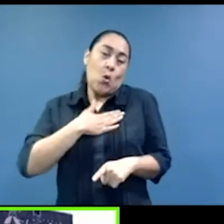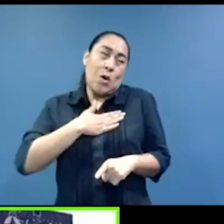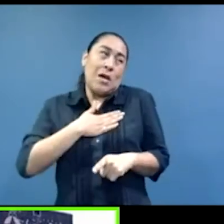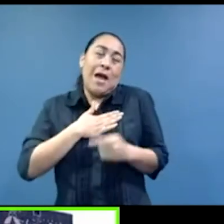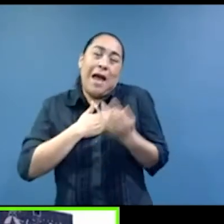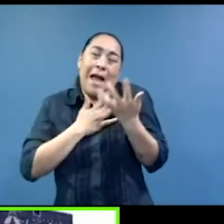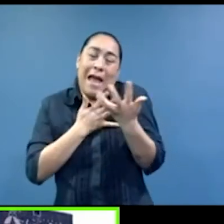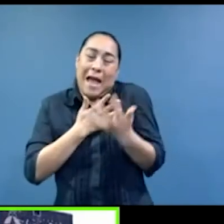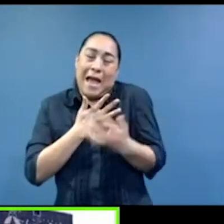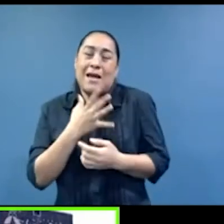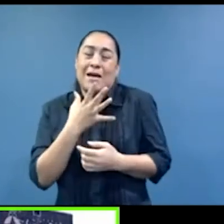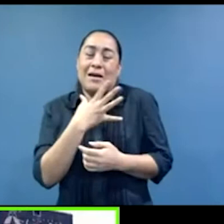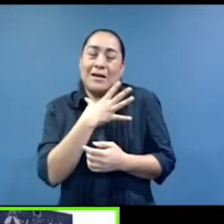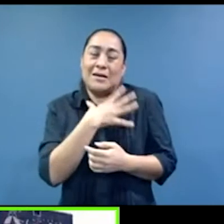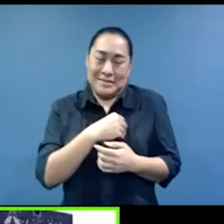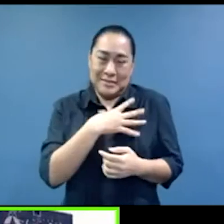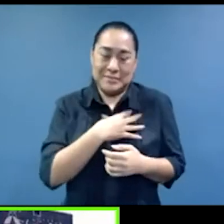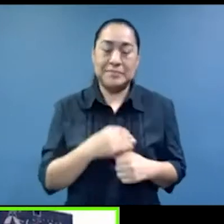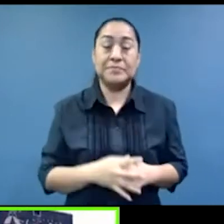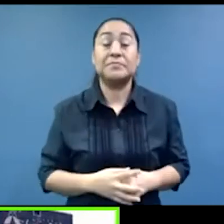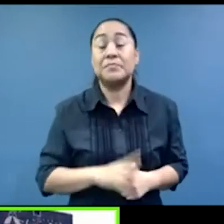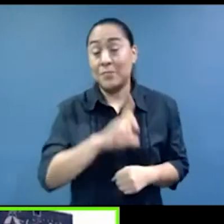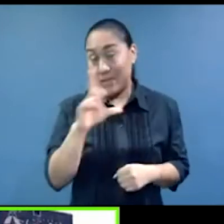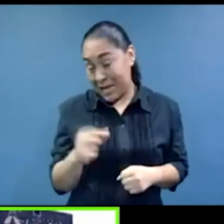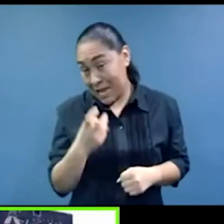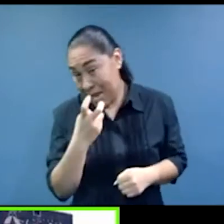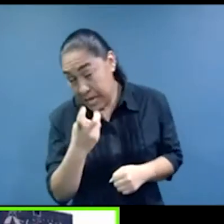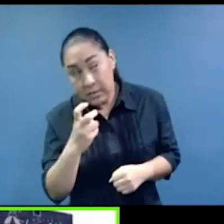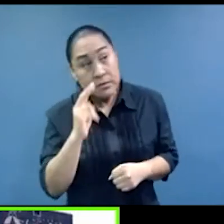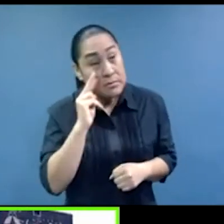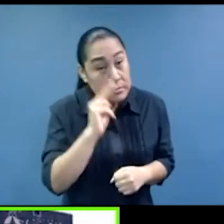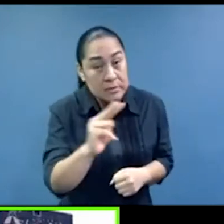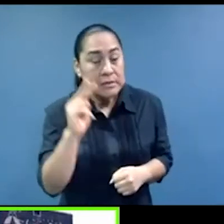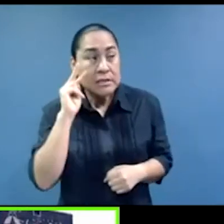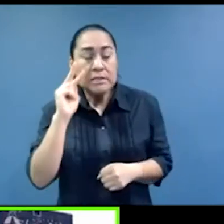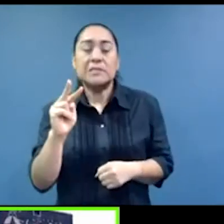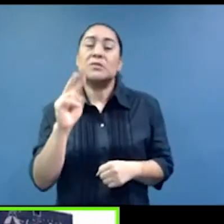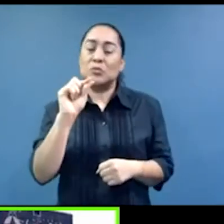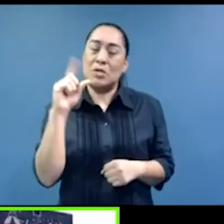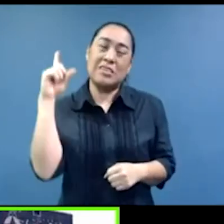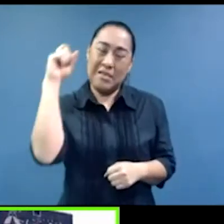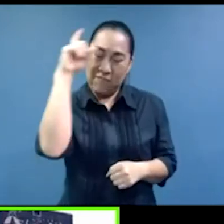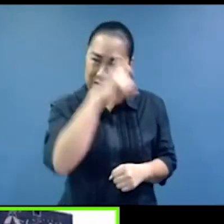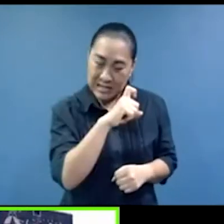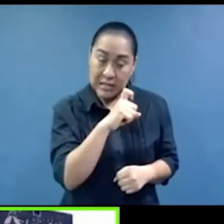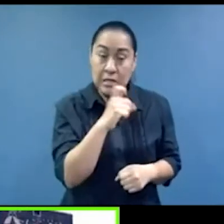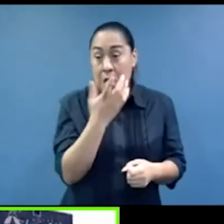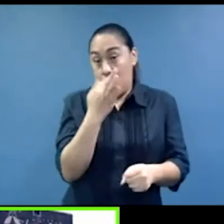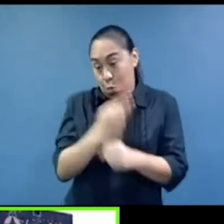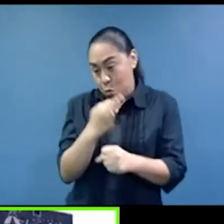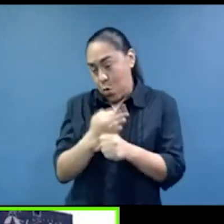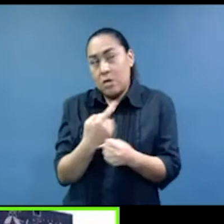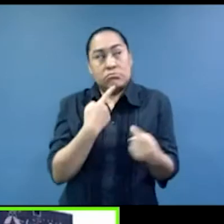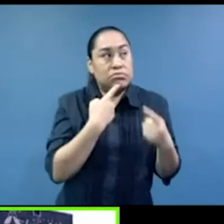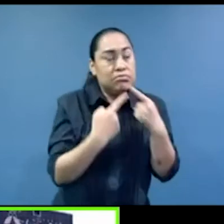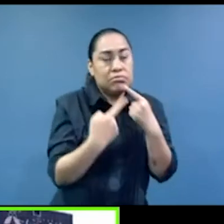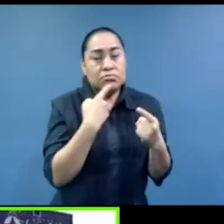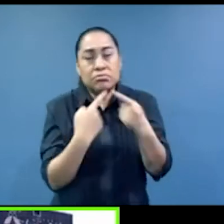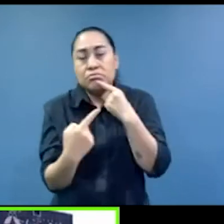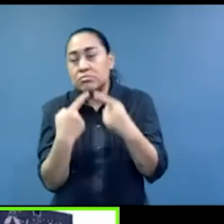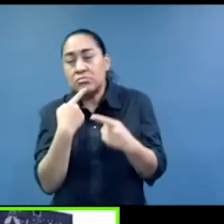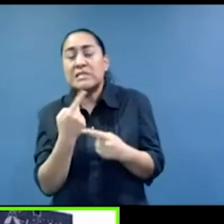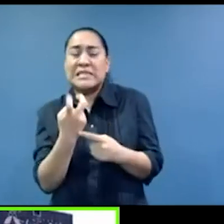padre. Y entonces estas situaciones son complejas y estas discusiones que tenemos hoy son